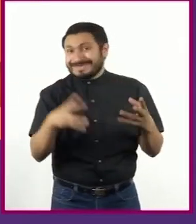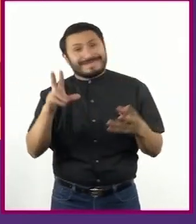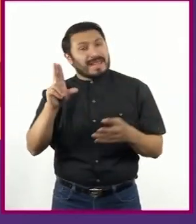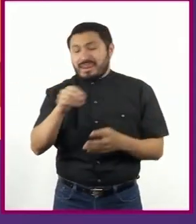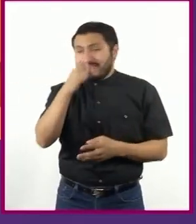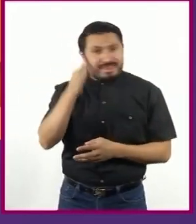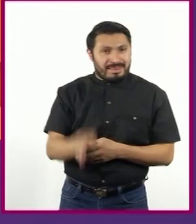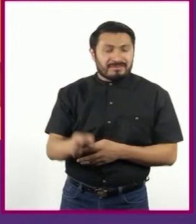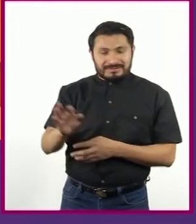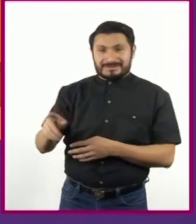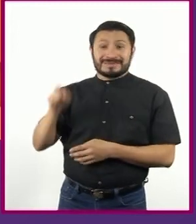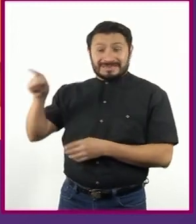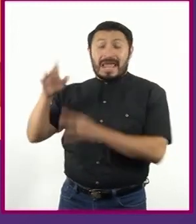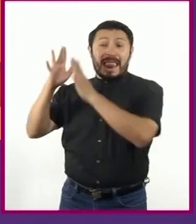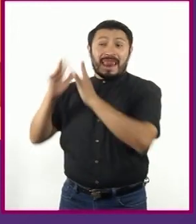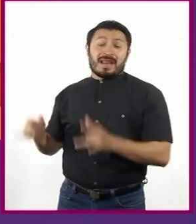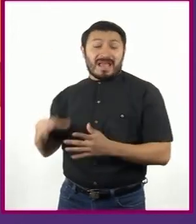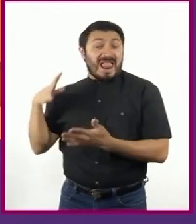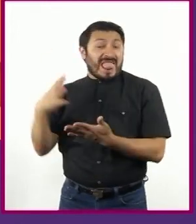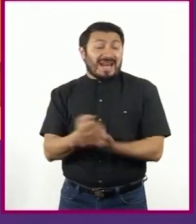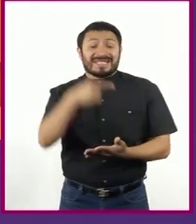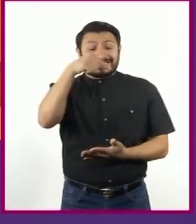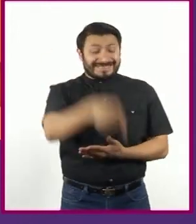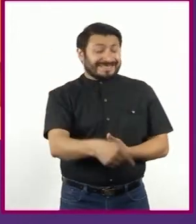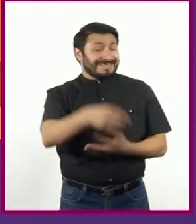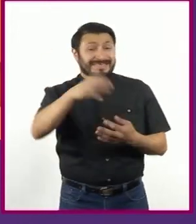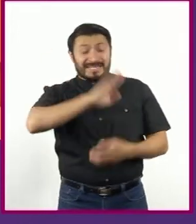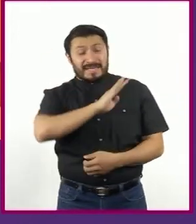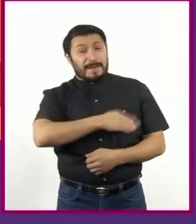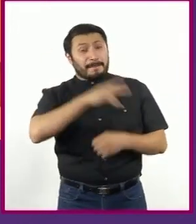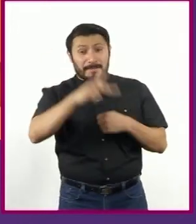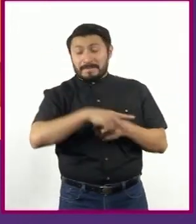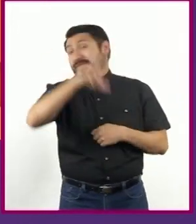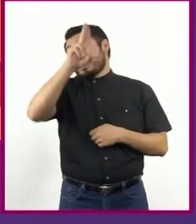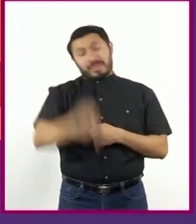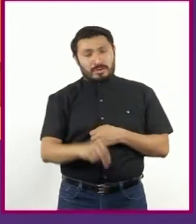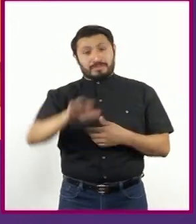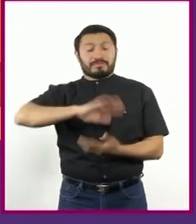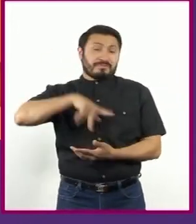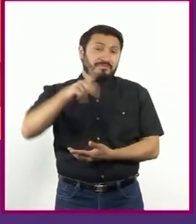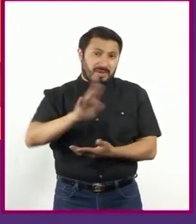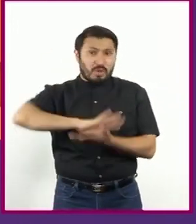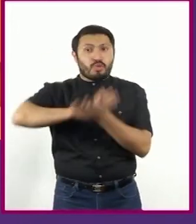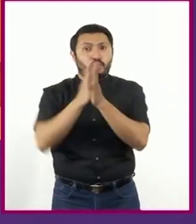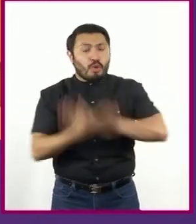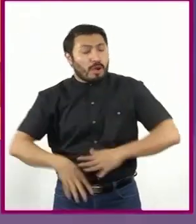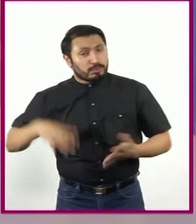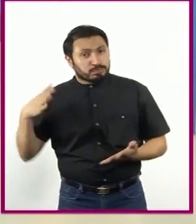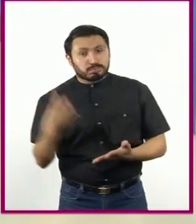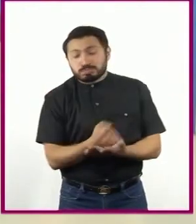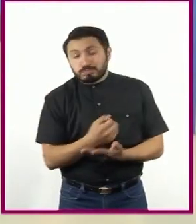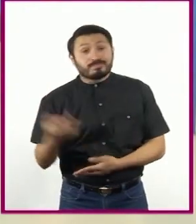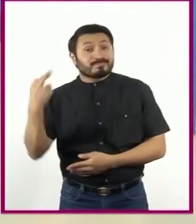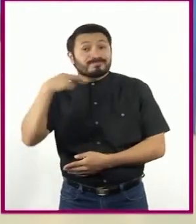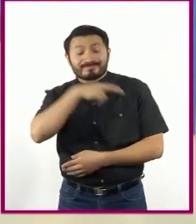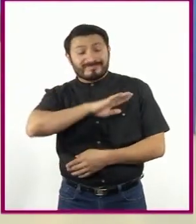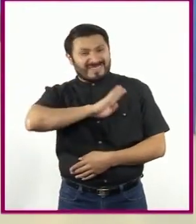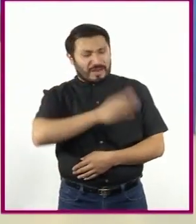de la Revolución Francesa, se transformó en el conquistador. Muy pronto hubo en